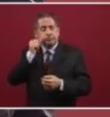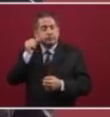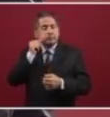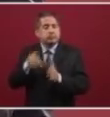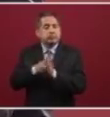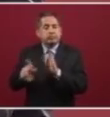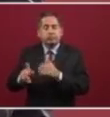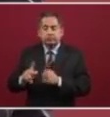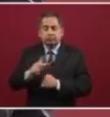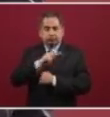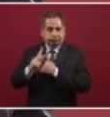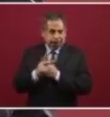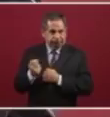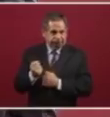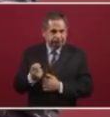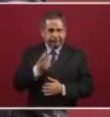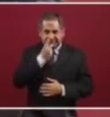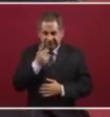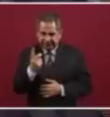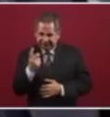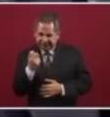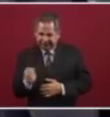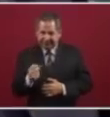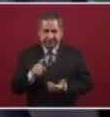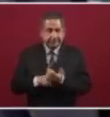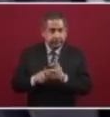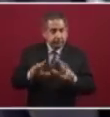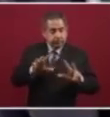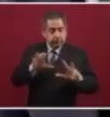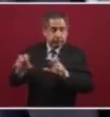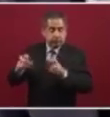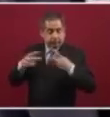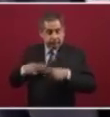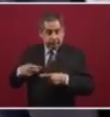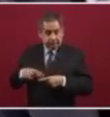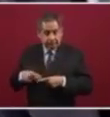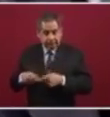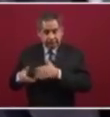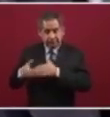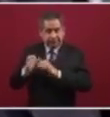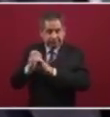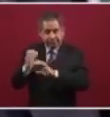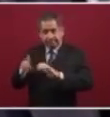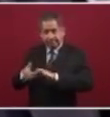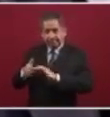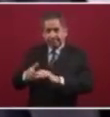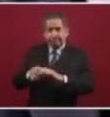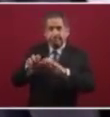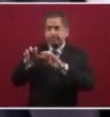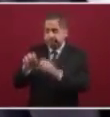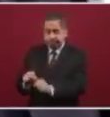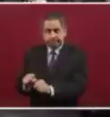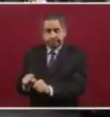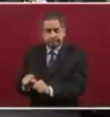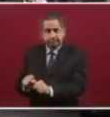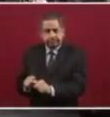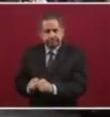de mano dura, porque decía que a los 800 migrantes de los tractocamiones los habían